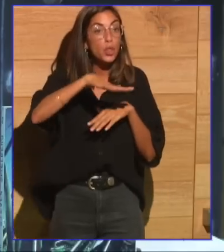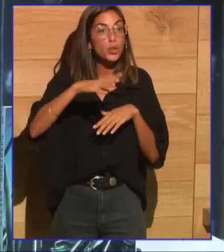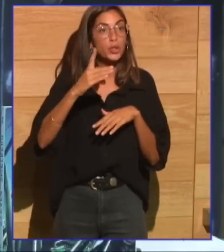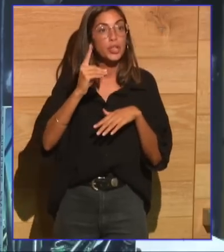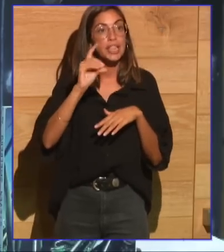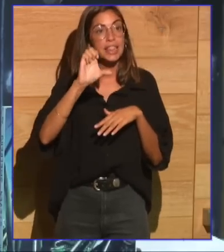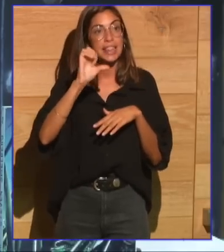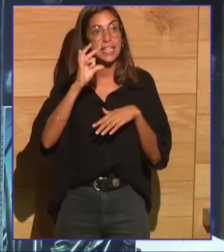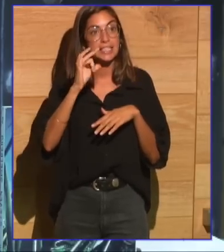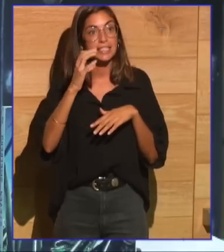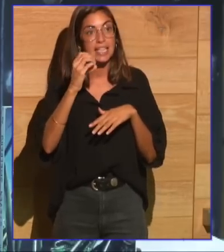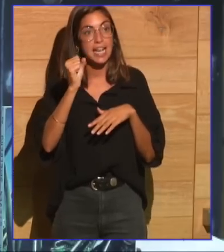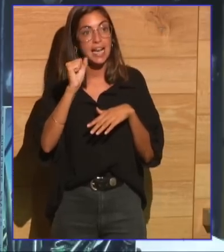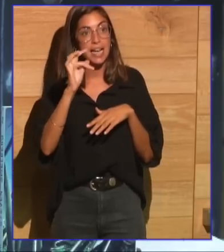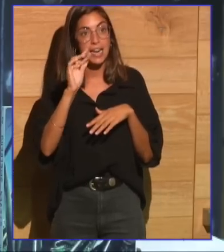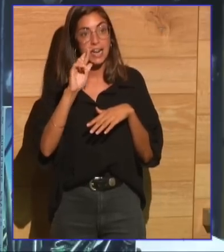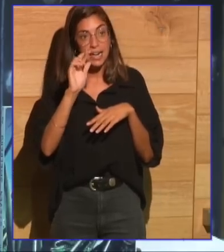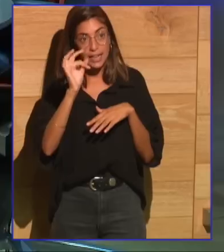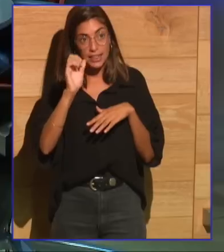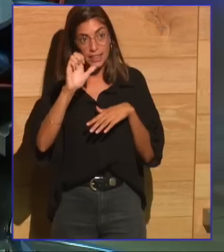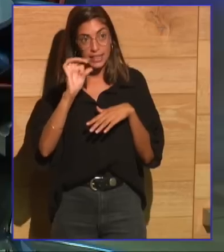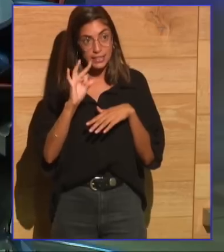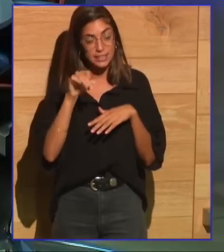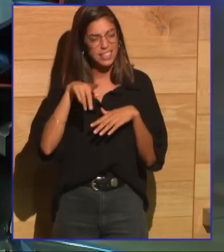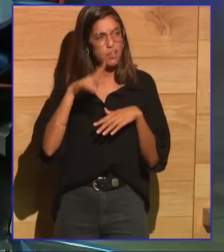descartes del filósofo francés